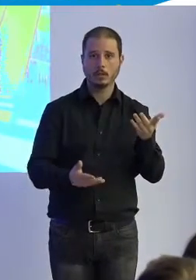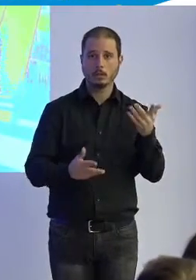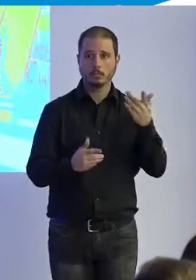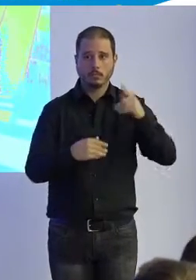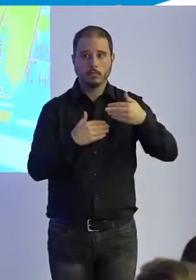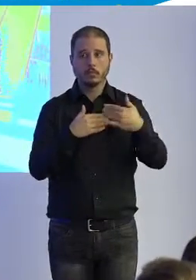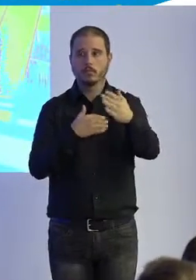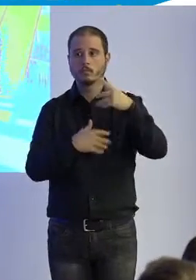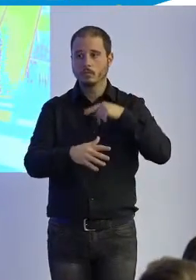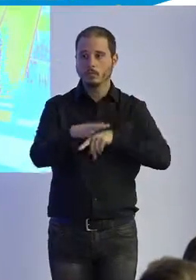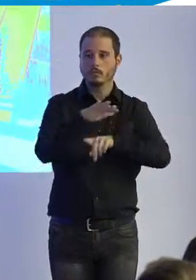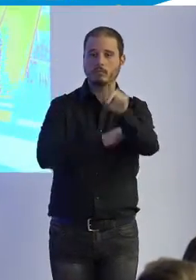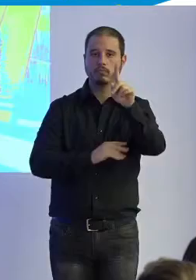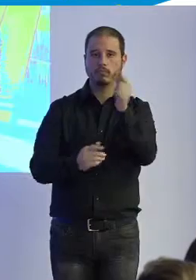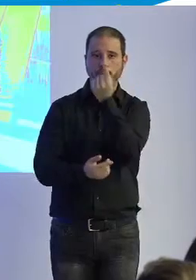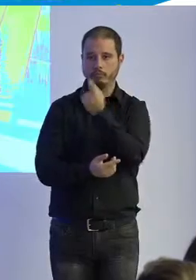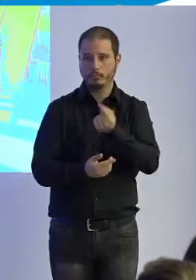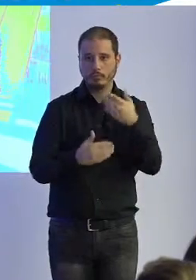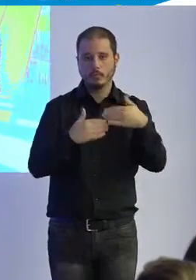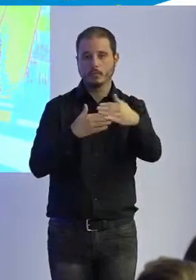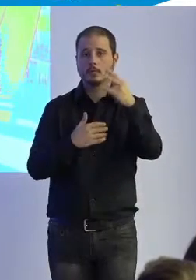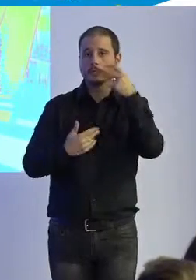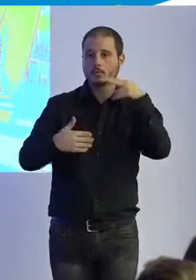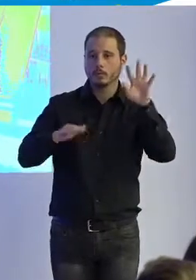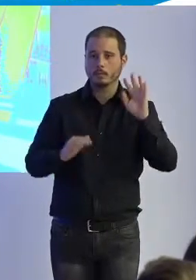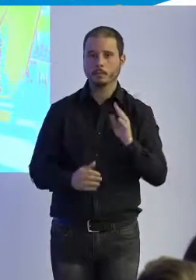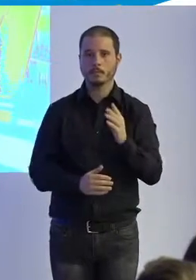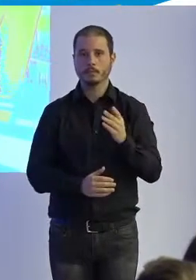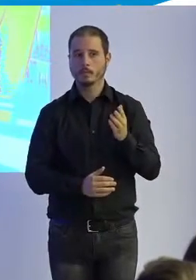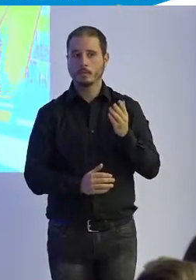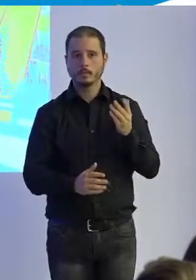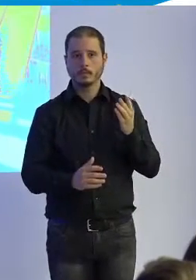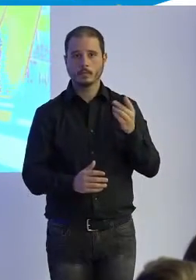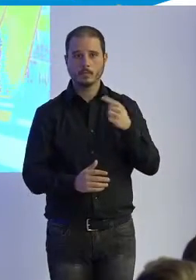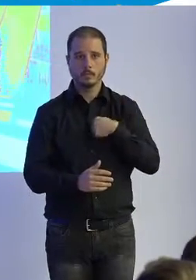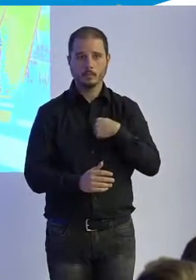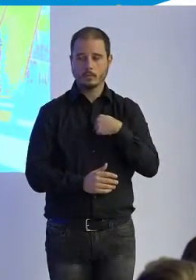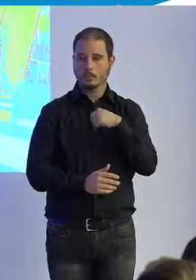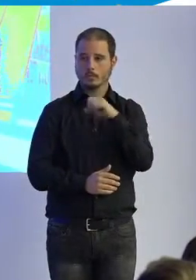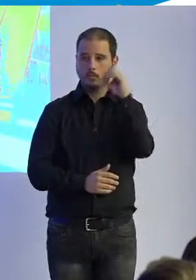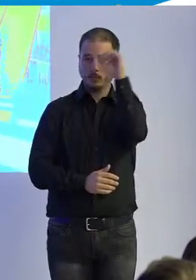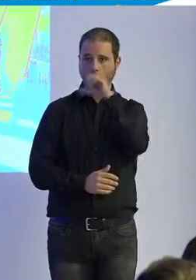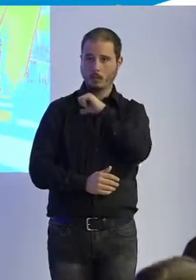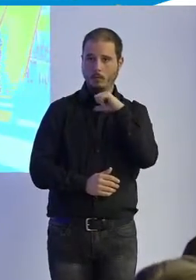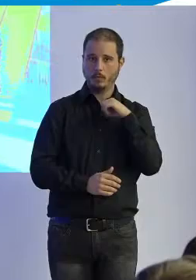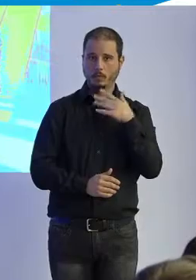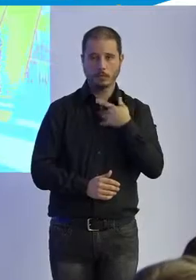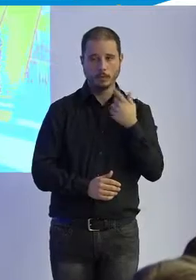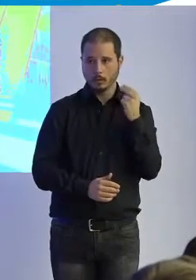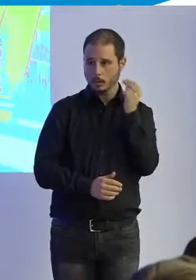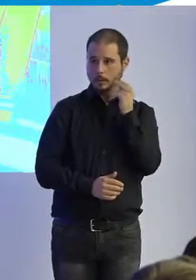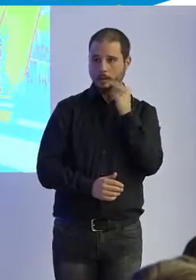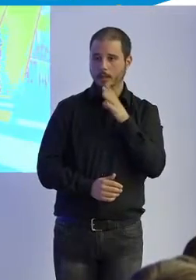y por diseñar. Y a mí, personalmente, como opinión, me da bastante miedo, aunque me dedico a ello, porque